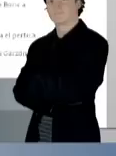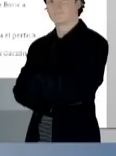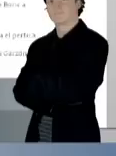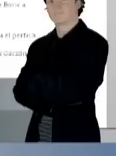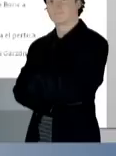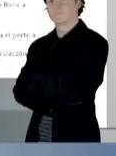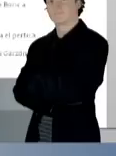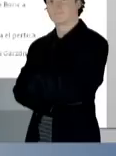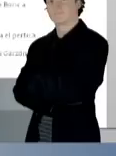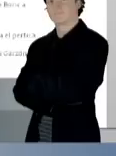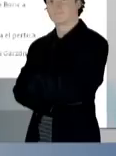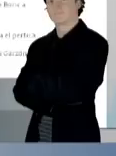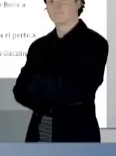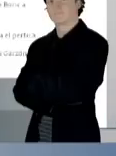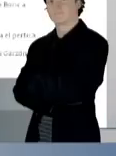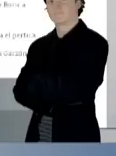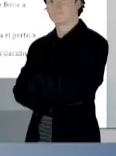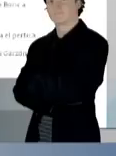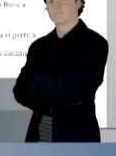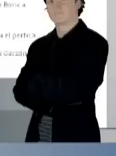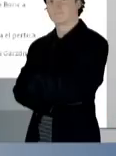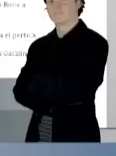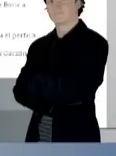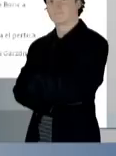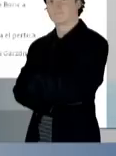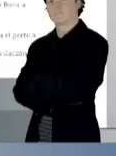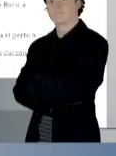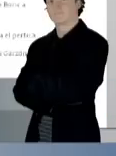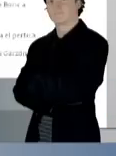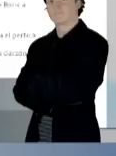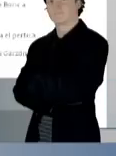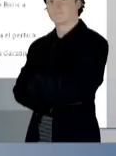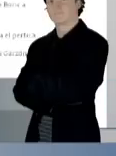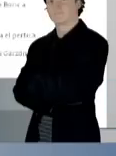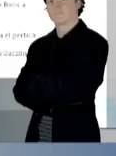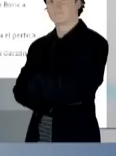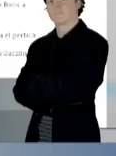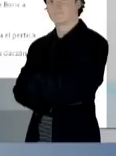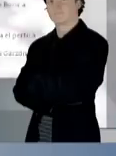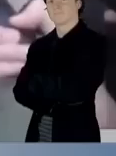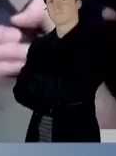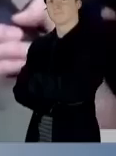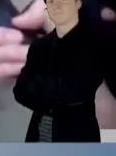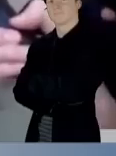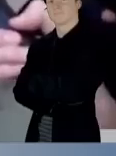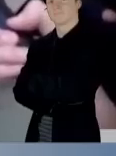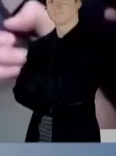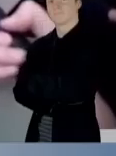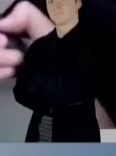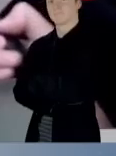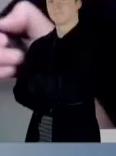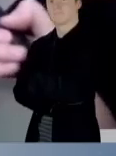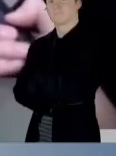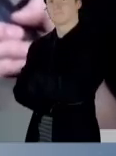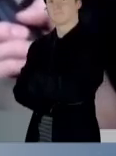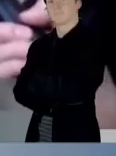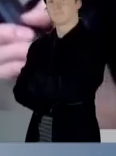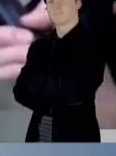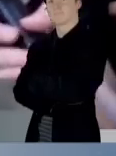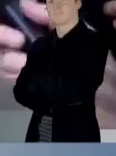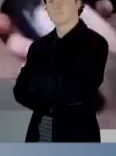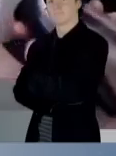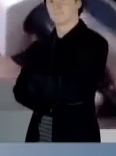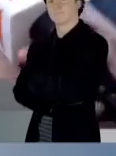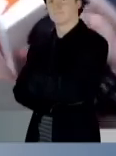de su gobierno en Perú era el presidente peruano pero no fue Solo que lo recibieron en una visita de estado donde lo agasajaron